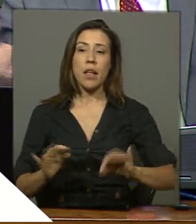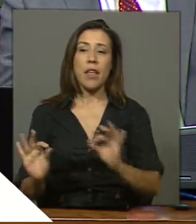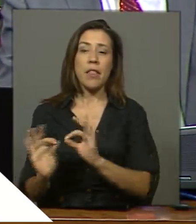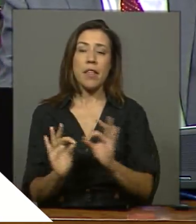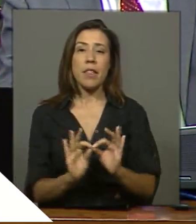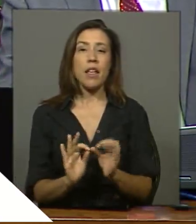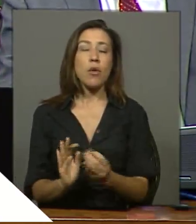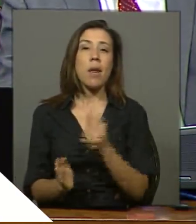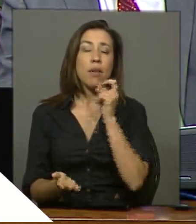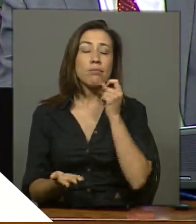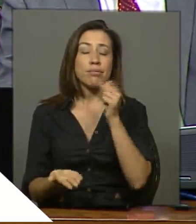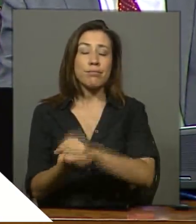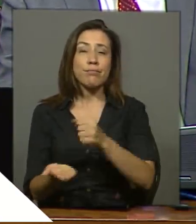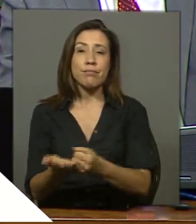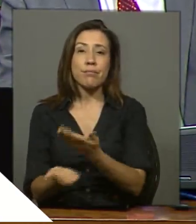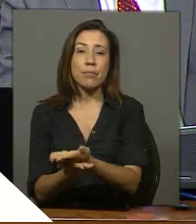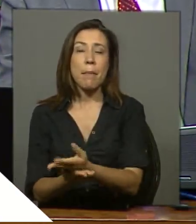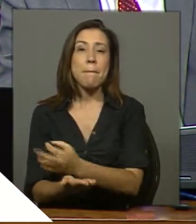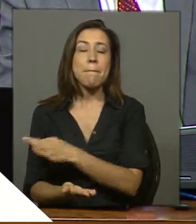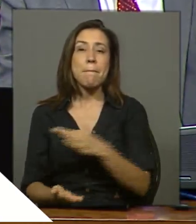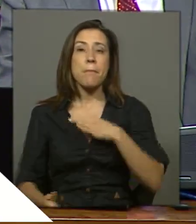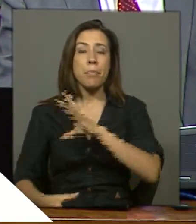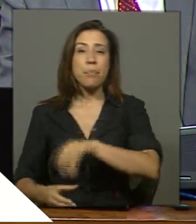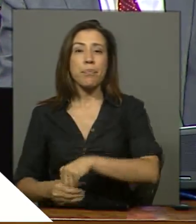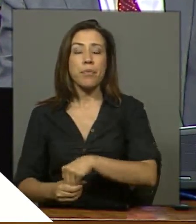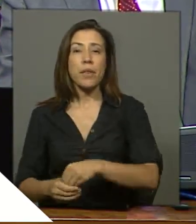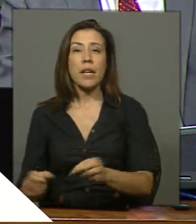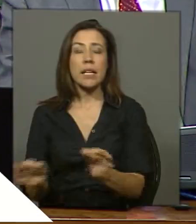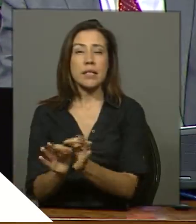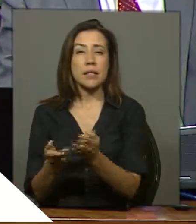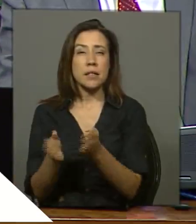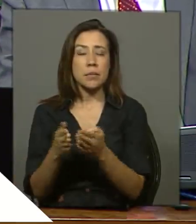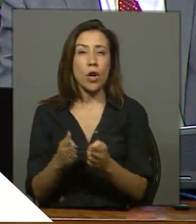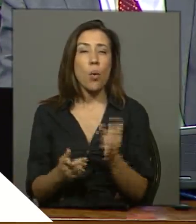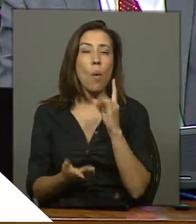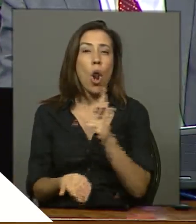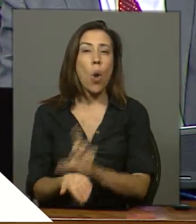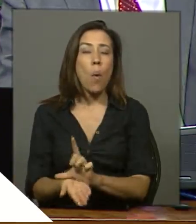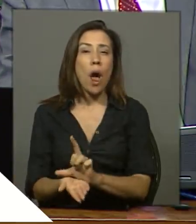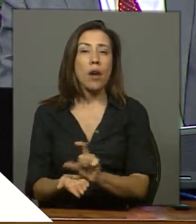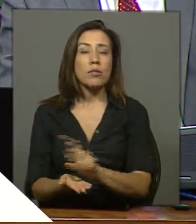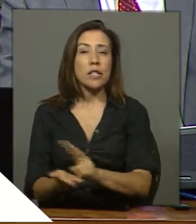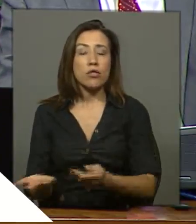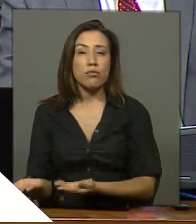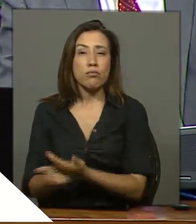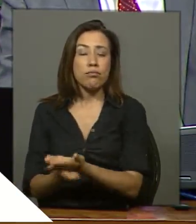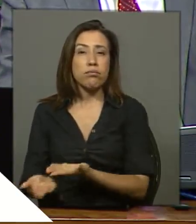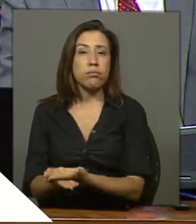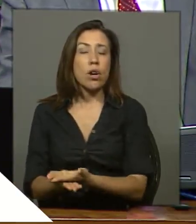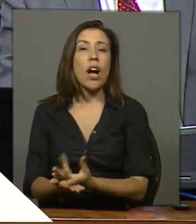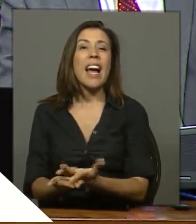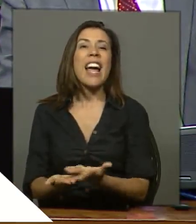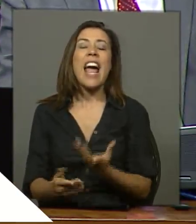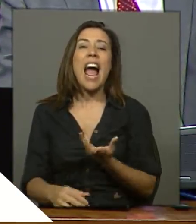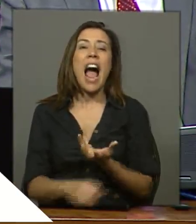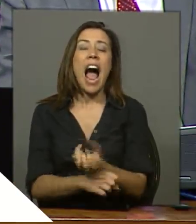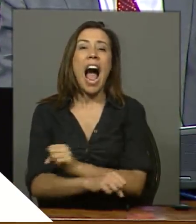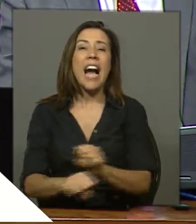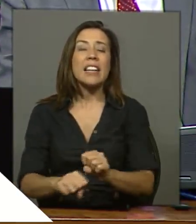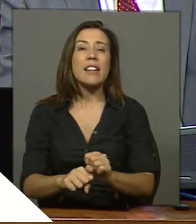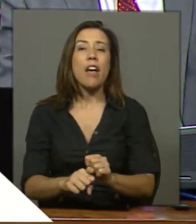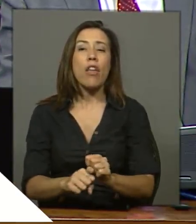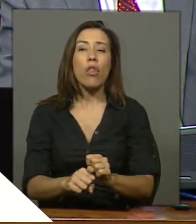número de quella presentada por el Ministerio del interior distinguiendo En qué lugares se han Interpuesto y respecto de atentados en